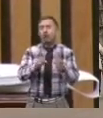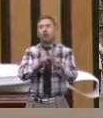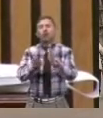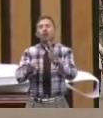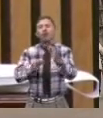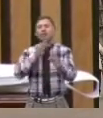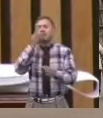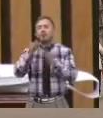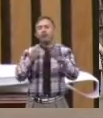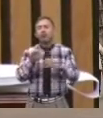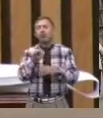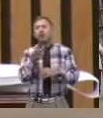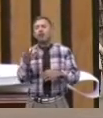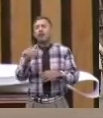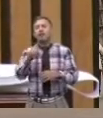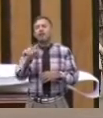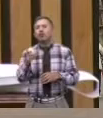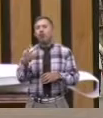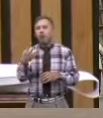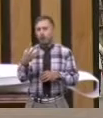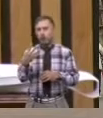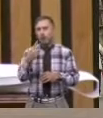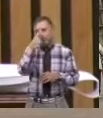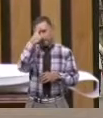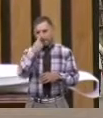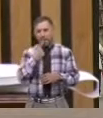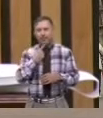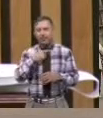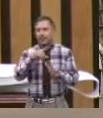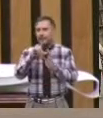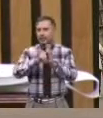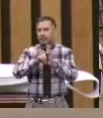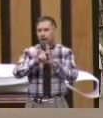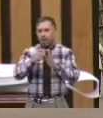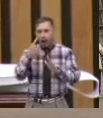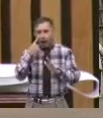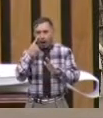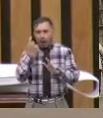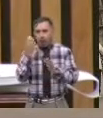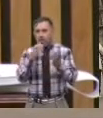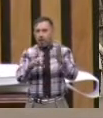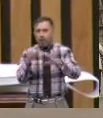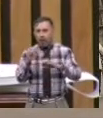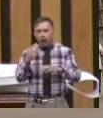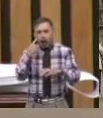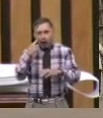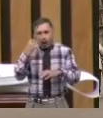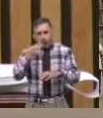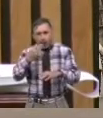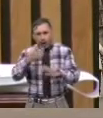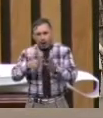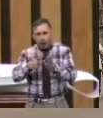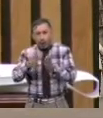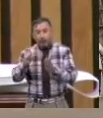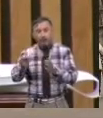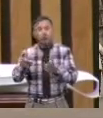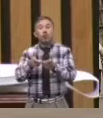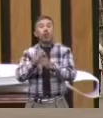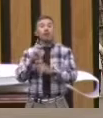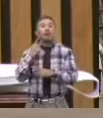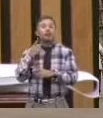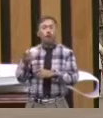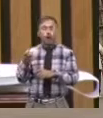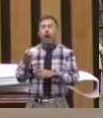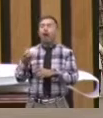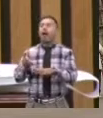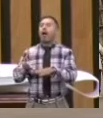en 104 cuentas de Instagram. Se considera reincidente toda vez que el Instituto Político fue